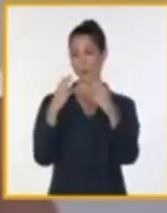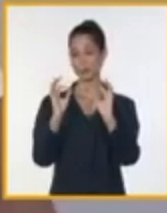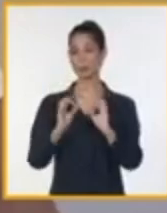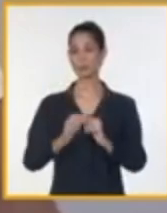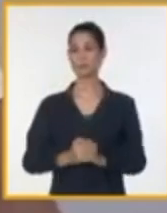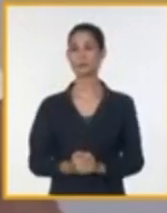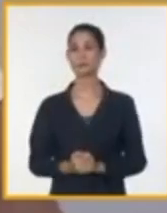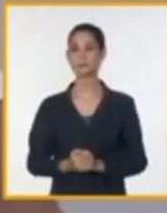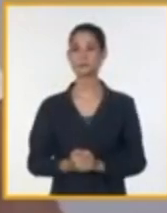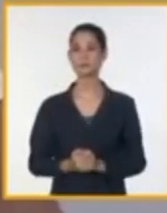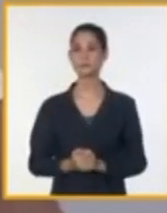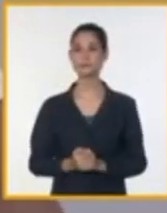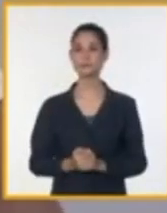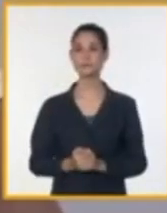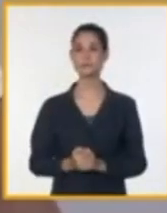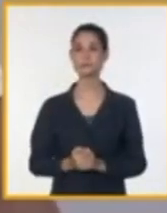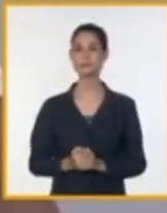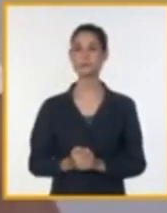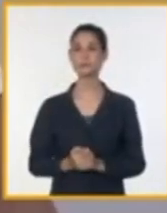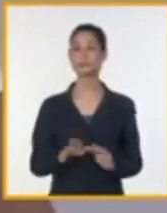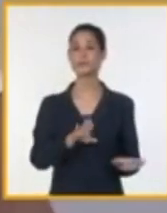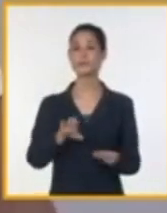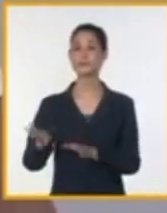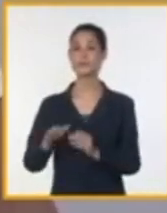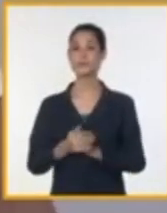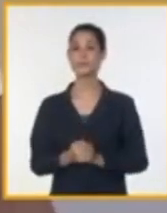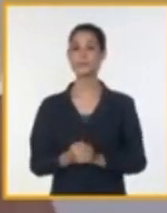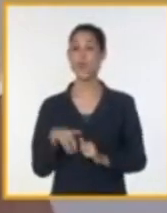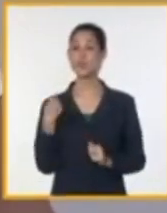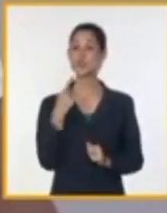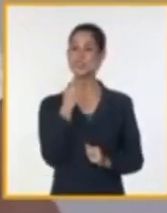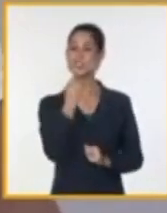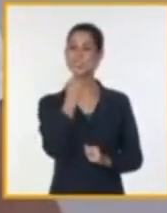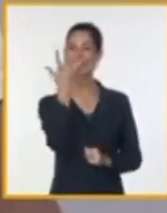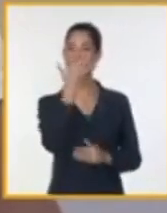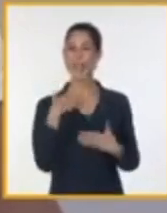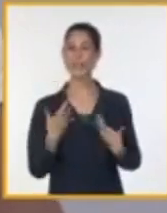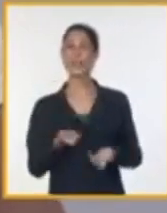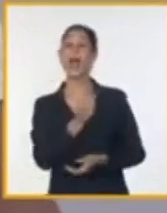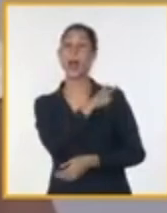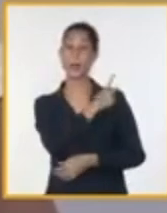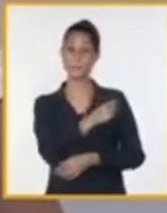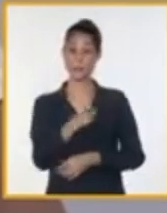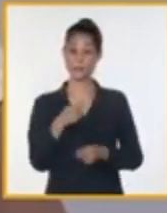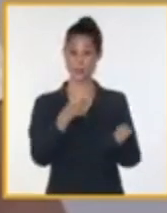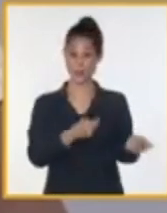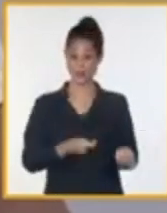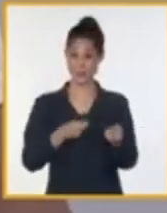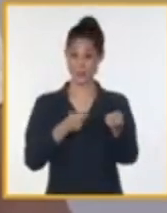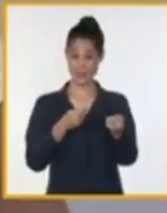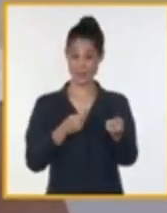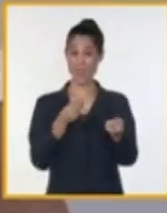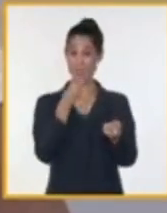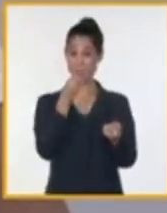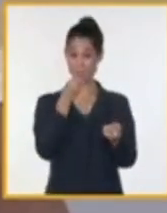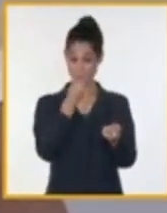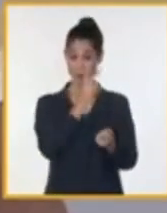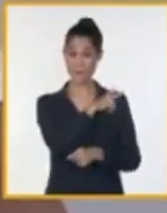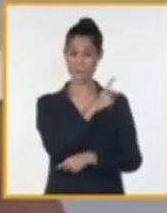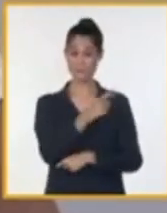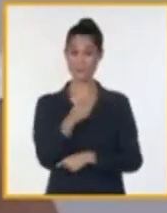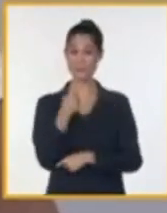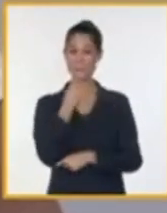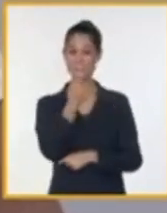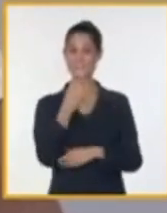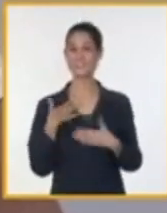un campamento, le decíamos a los profes del Ministerio de Agricultura que vamos a estar dejando algunas luces, aunque está aún en proceso de organización. Quizá